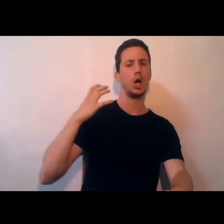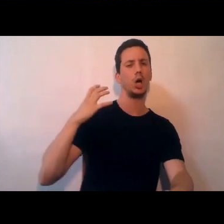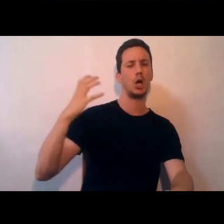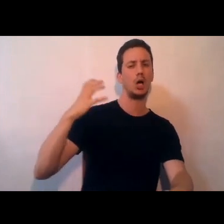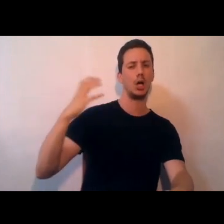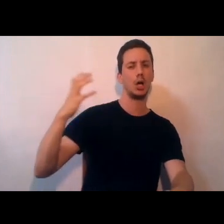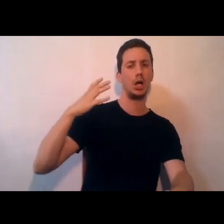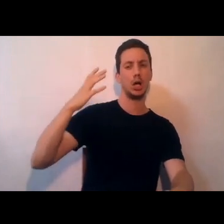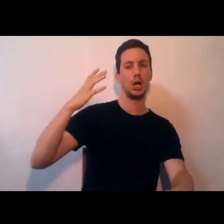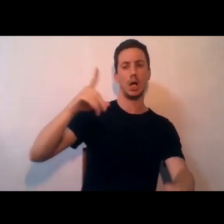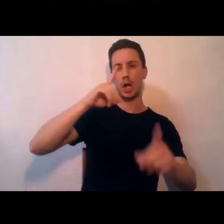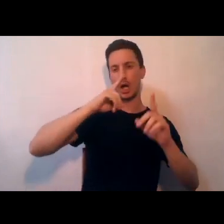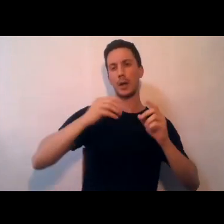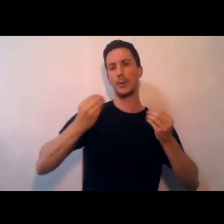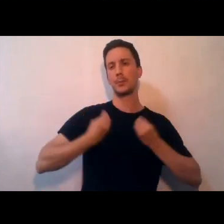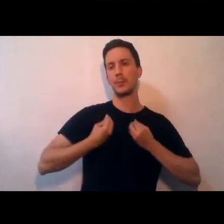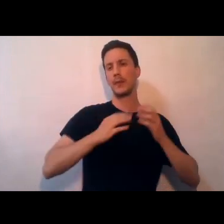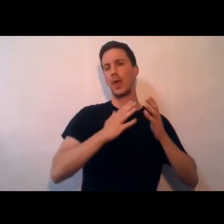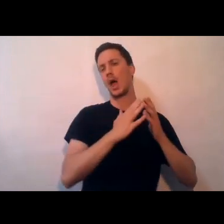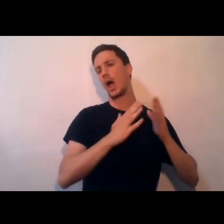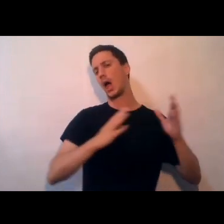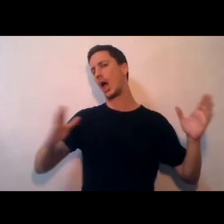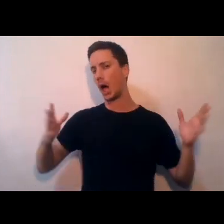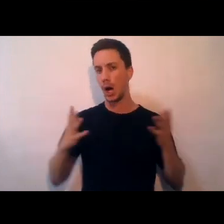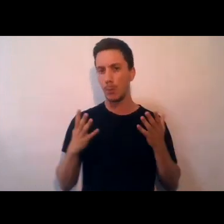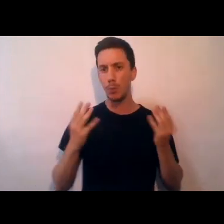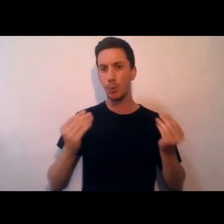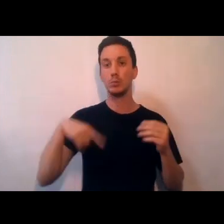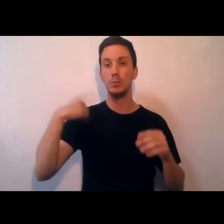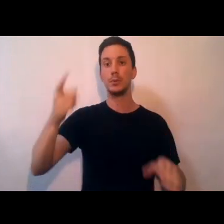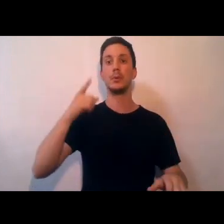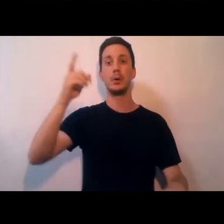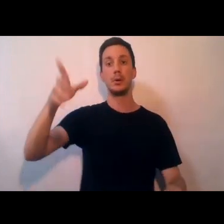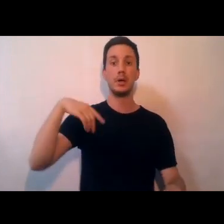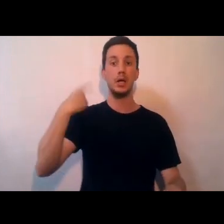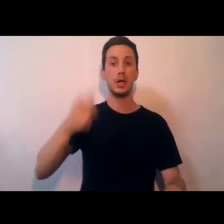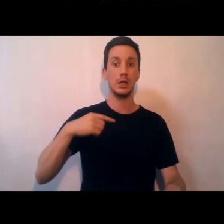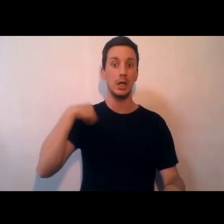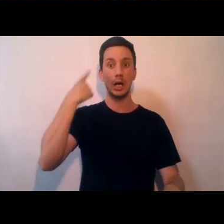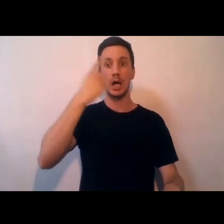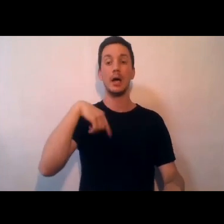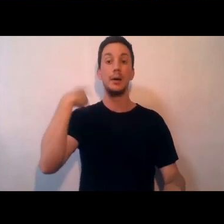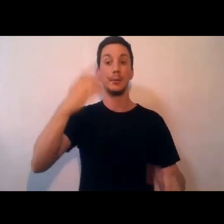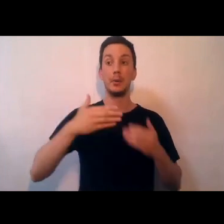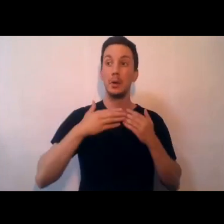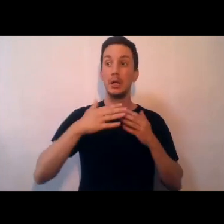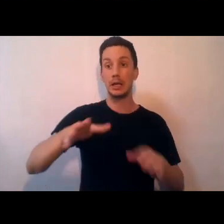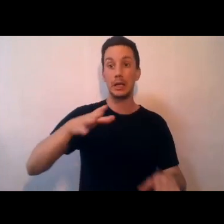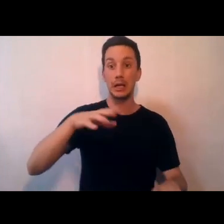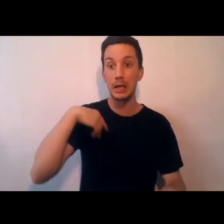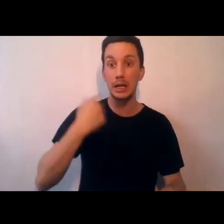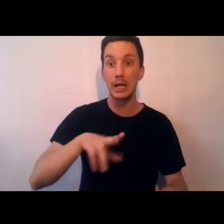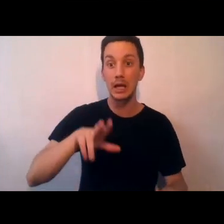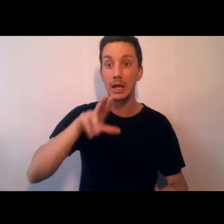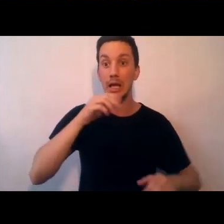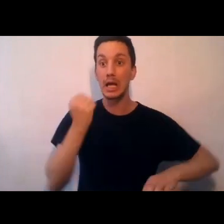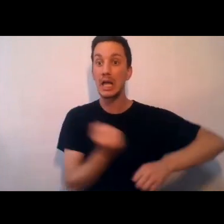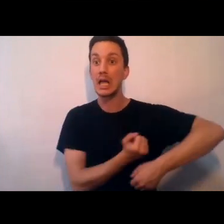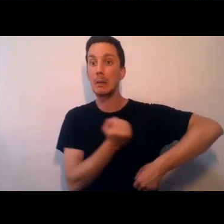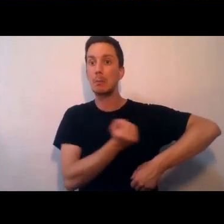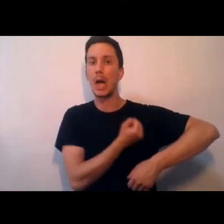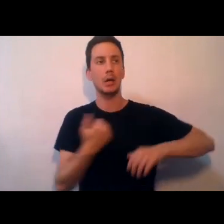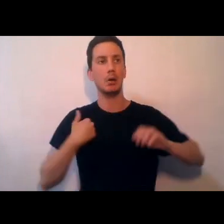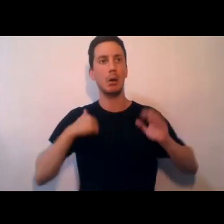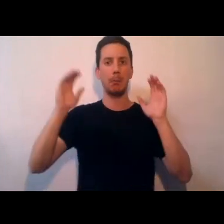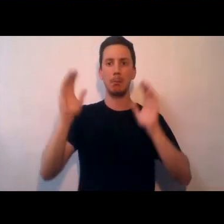hacen las quemaduras, que llega el invierno, van a esquiar y se queman toda la cara, y llega el verano y el primer día se queman todo el cuerpo